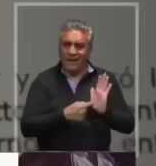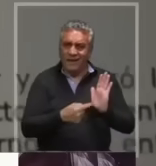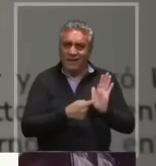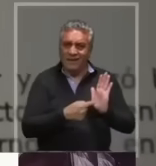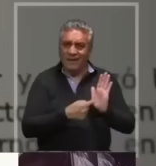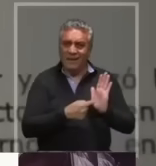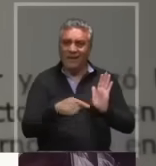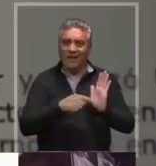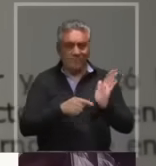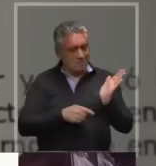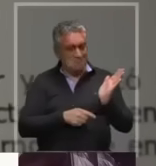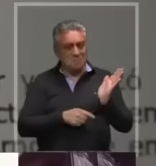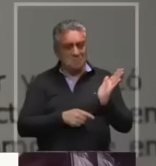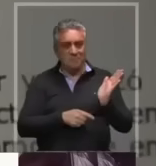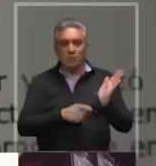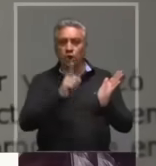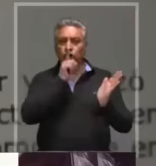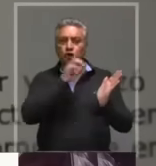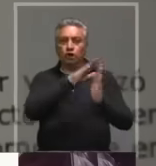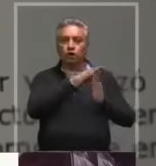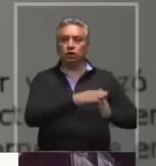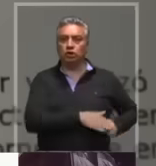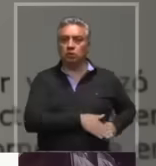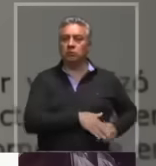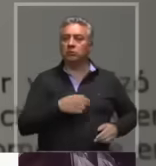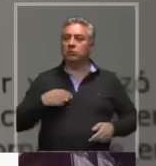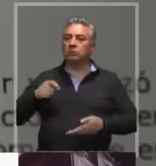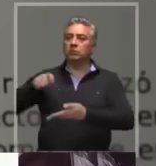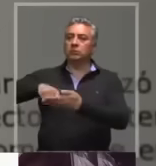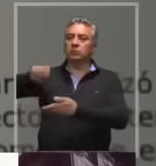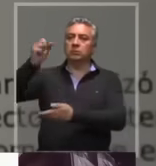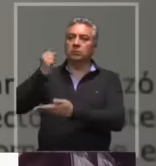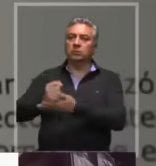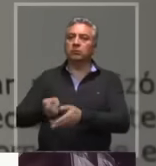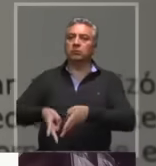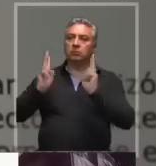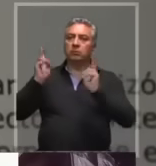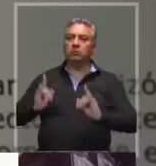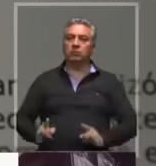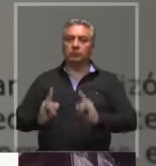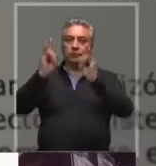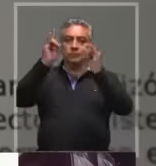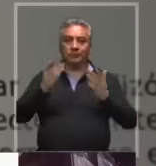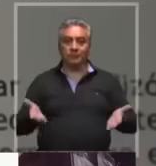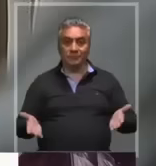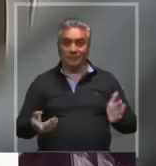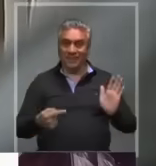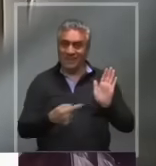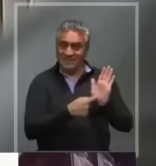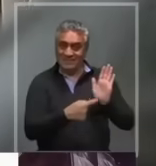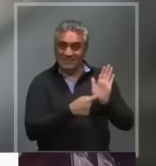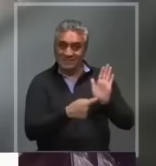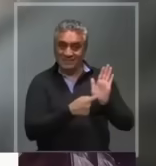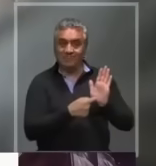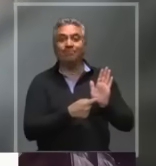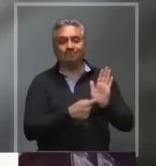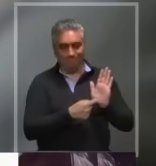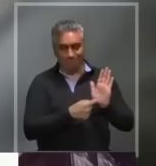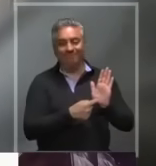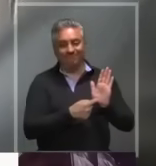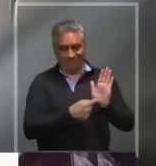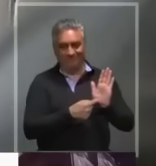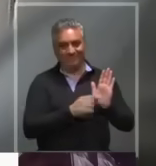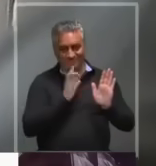siendo autorizado. Finalmente, lo que dicen aquí ocurrió. Exactamente, es una crónica, una muerte anunciada